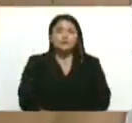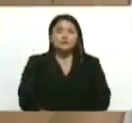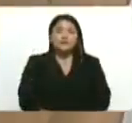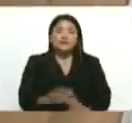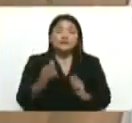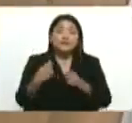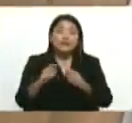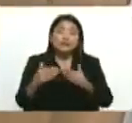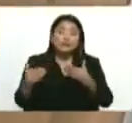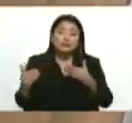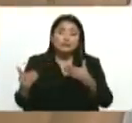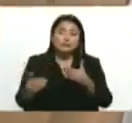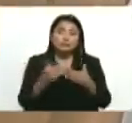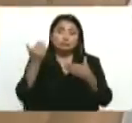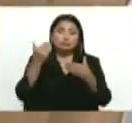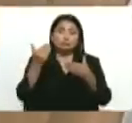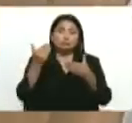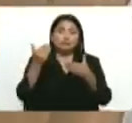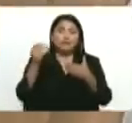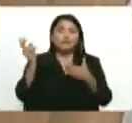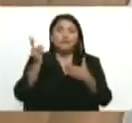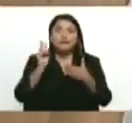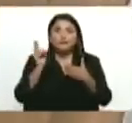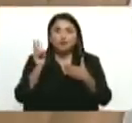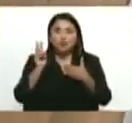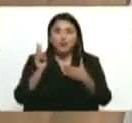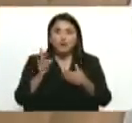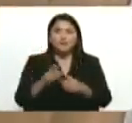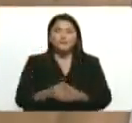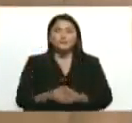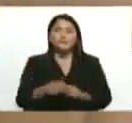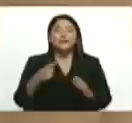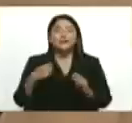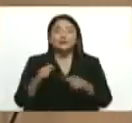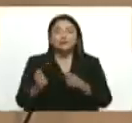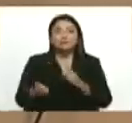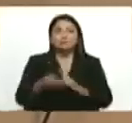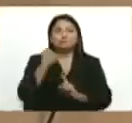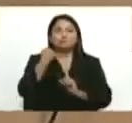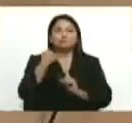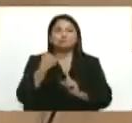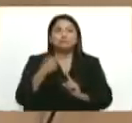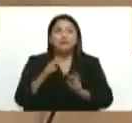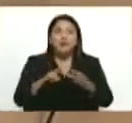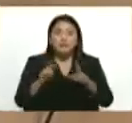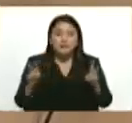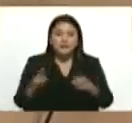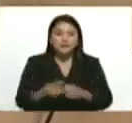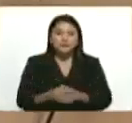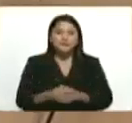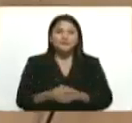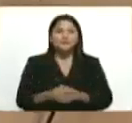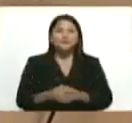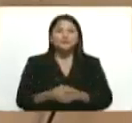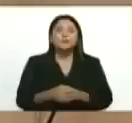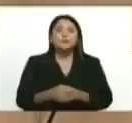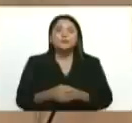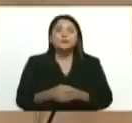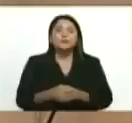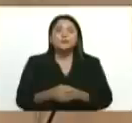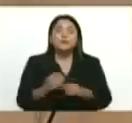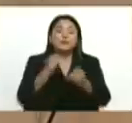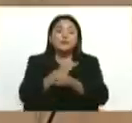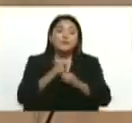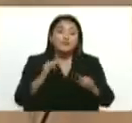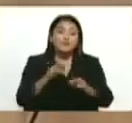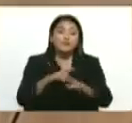agredir la soberanía, la indemnidad territorial, la paz y la independencia de la República Bolivariana